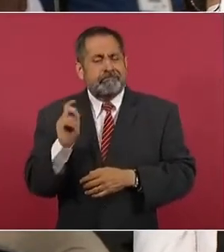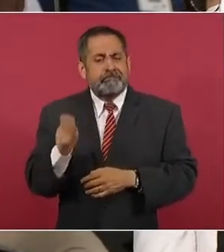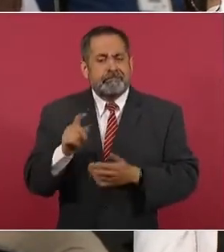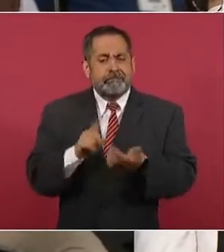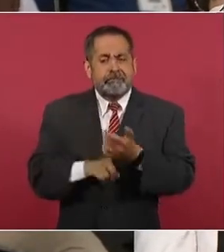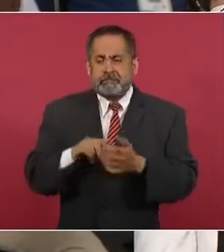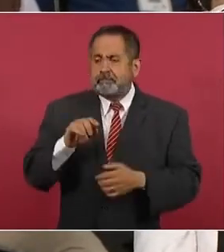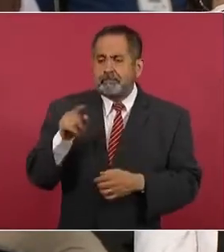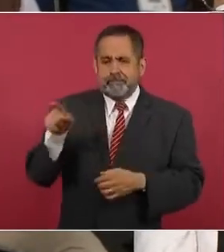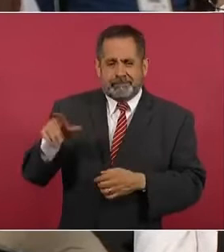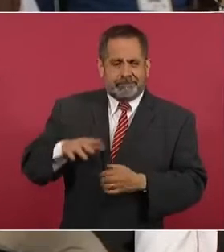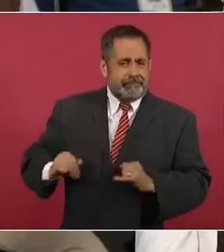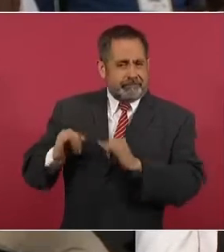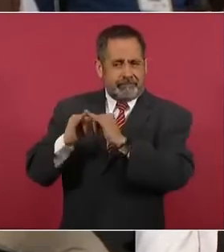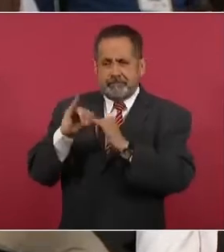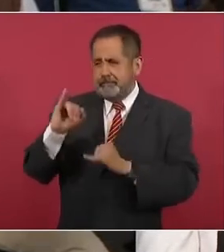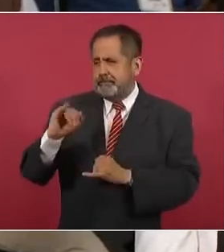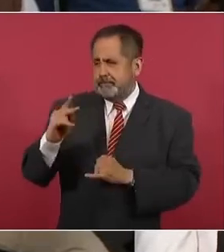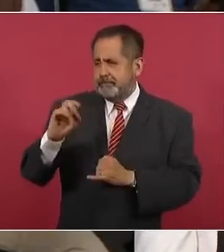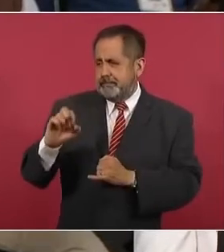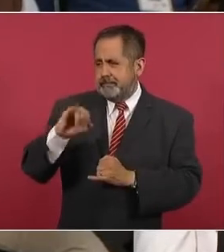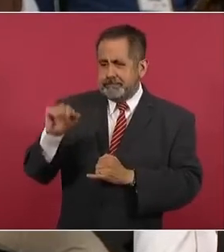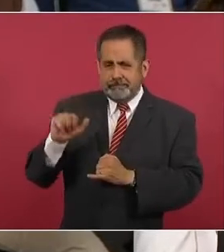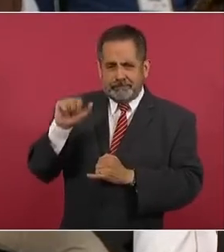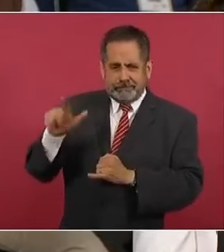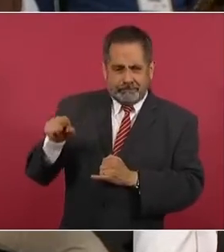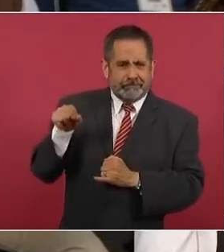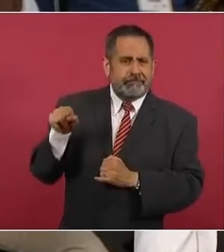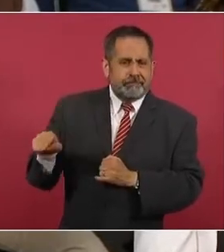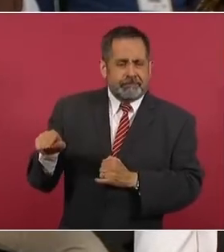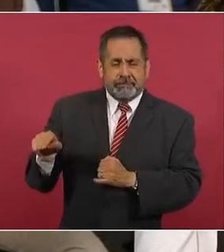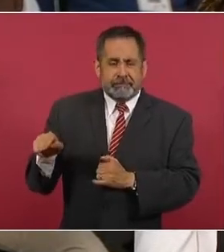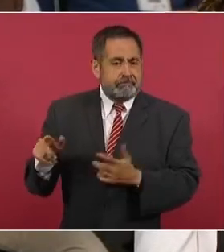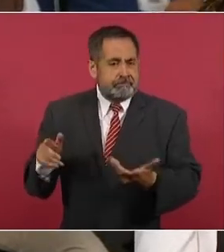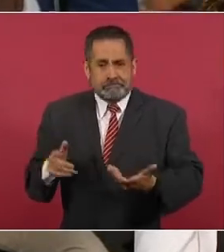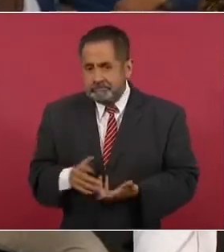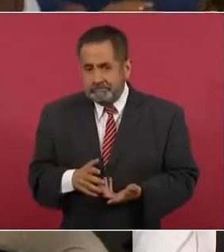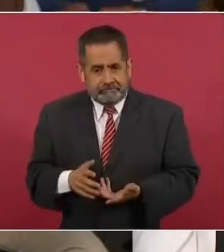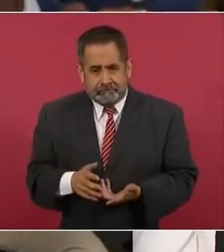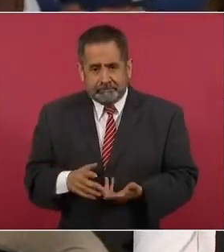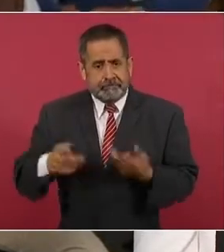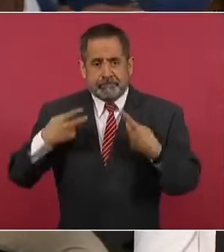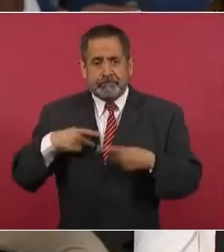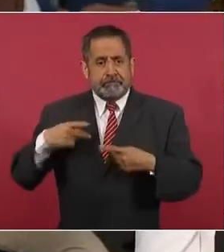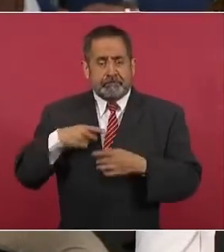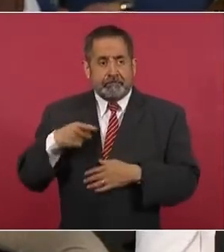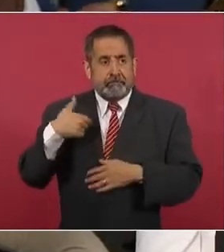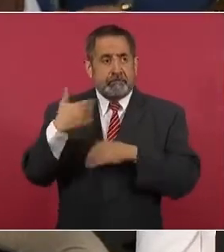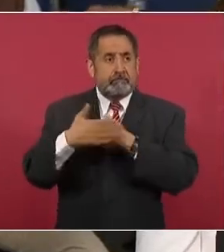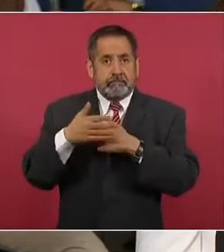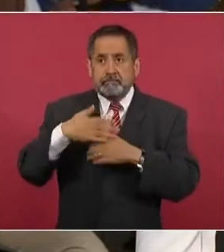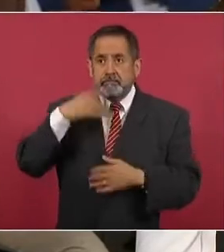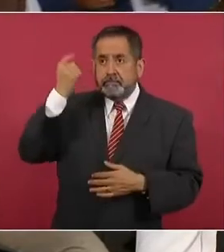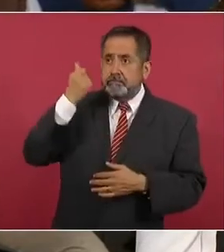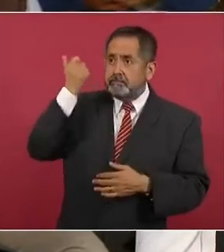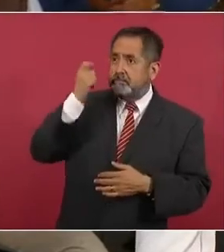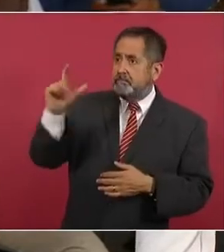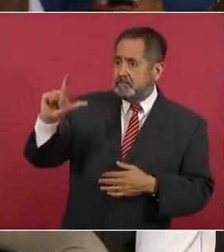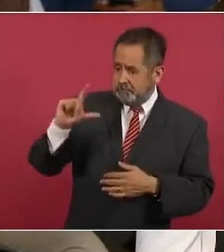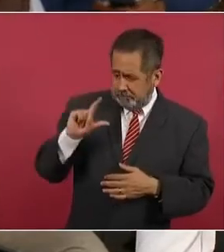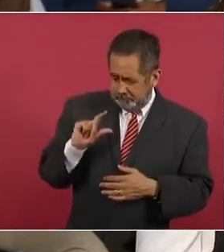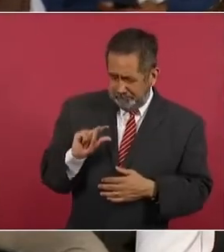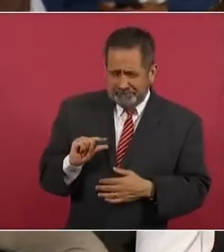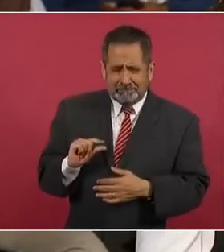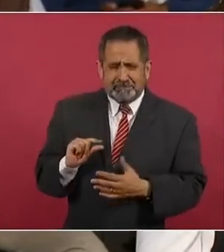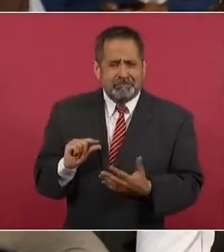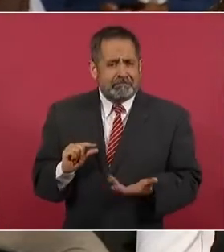el IPEJAL está ya, pues prácticamente los trabajadores no van a recibir sus pensiones. He